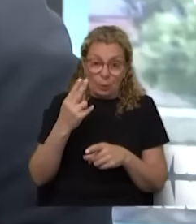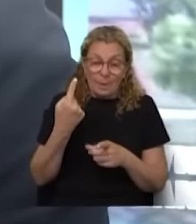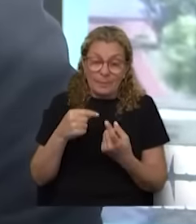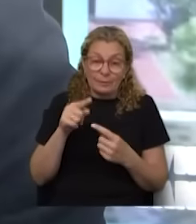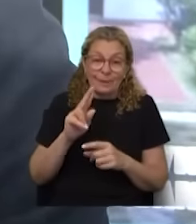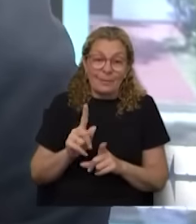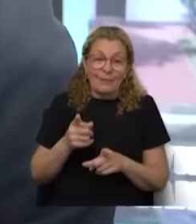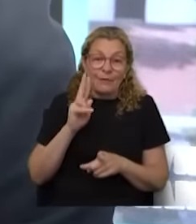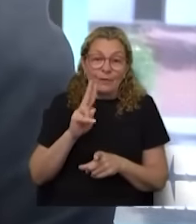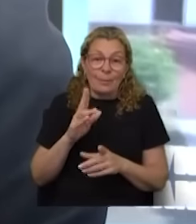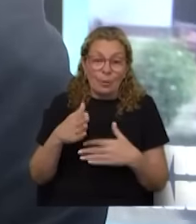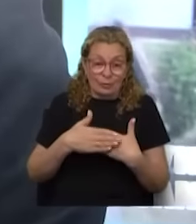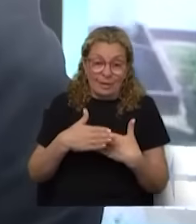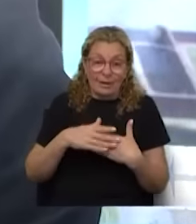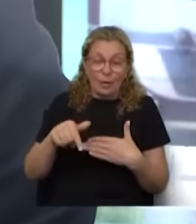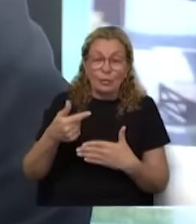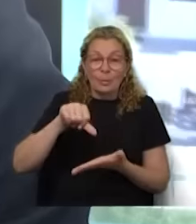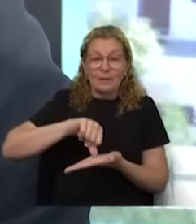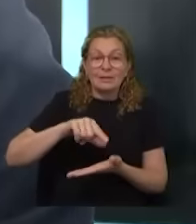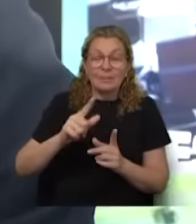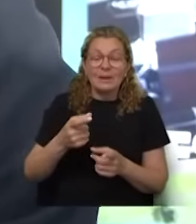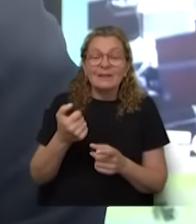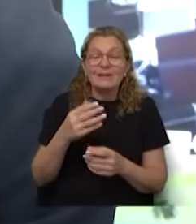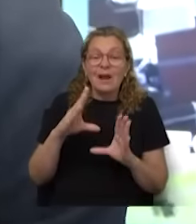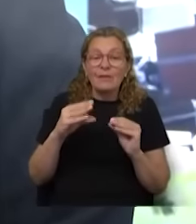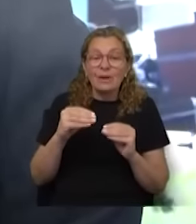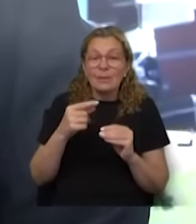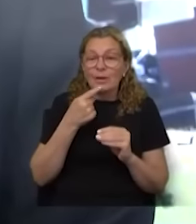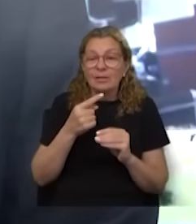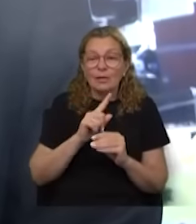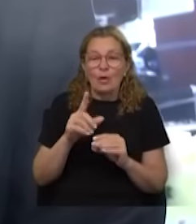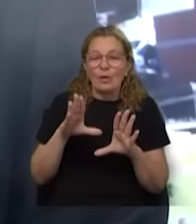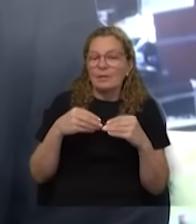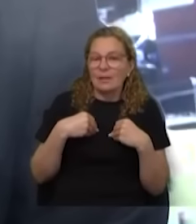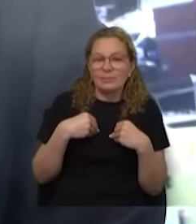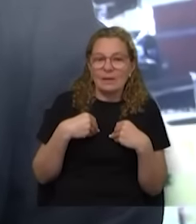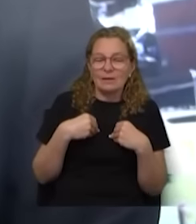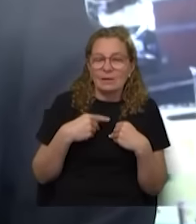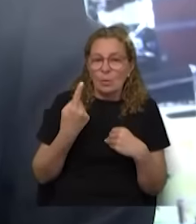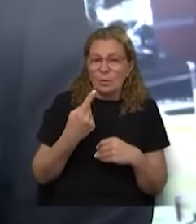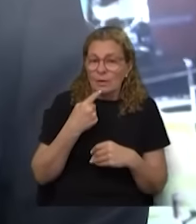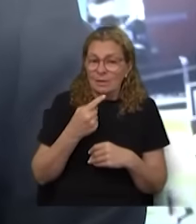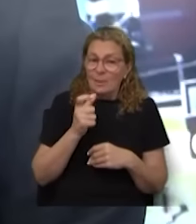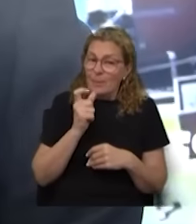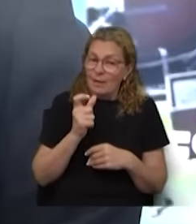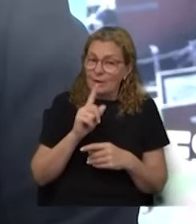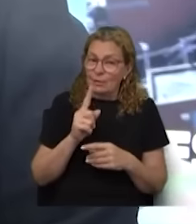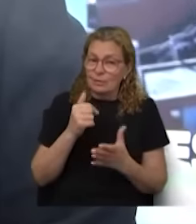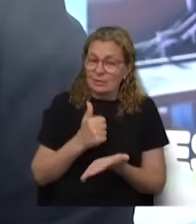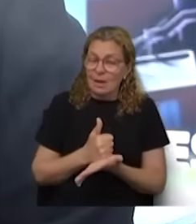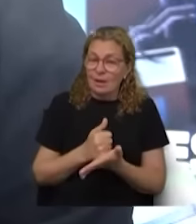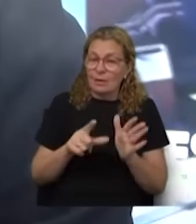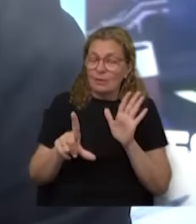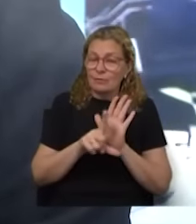que vemos que sucede en la región recién hablabas de las cosas que se niegan y una de las términos que por ahí no está legislado en